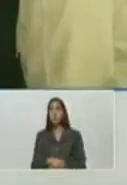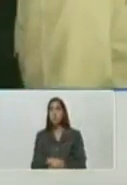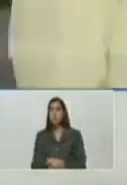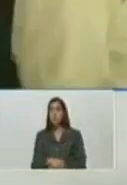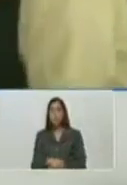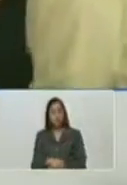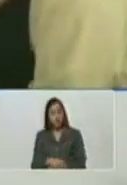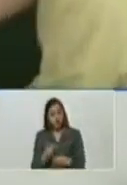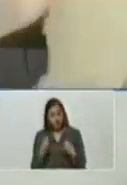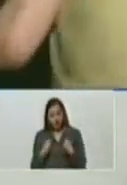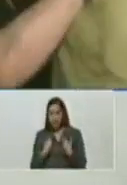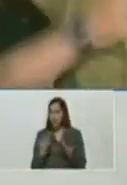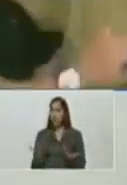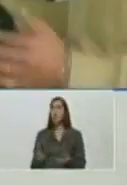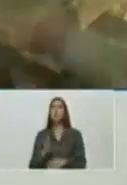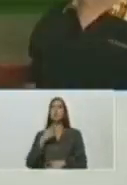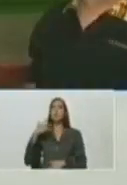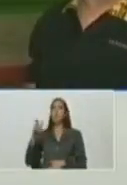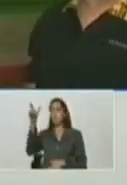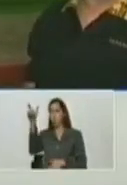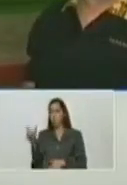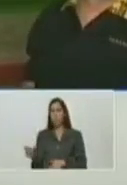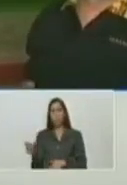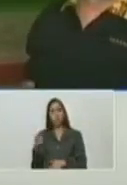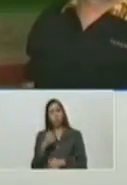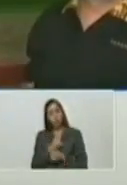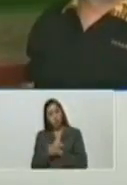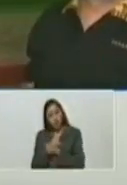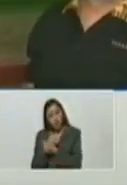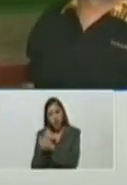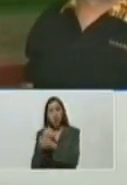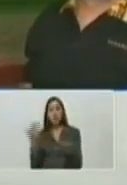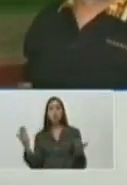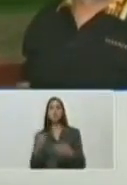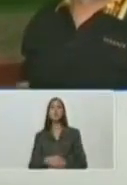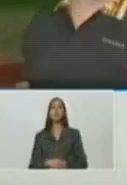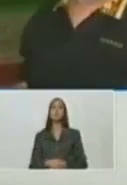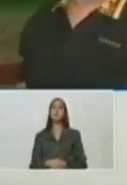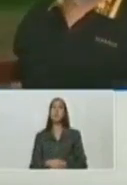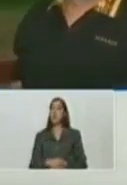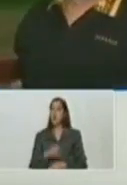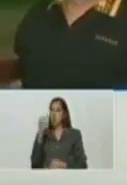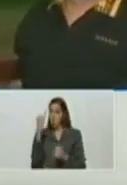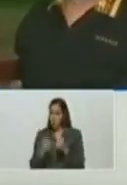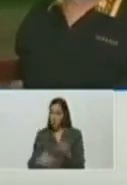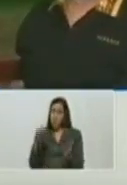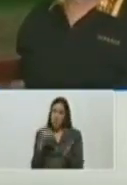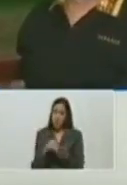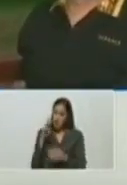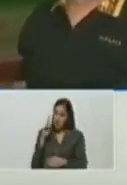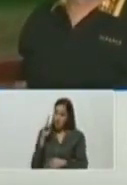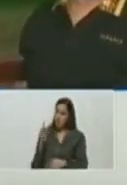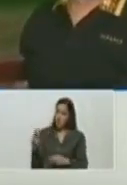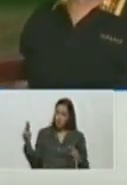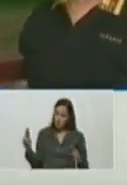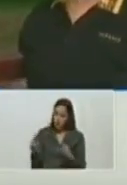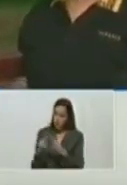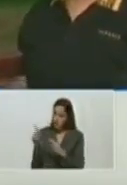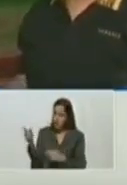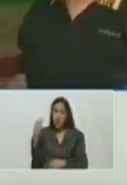con Diego Armando Maradona, nuestro querido Maradona, cuántas vivencias. Esta fue la última vez que nos vimos personalmente, me